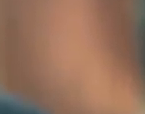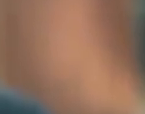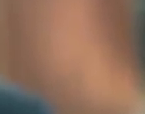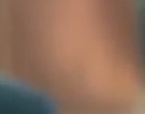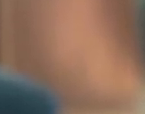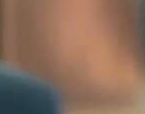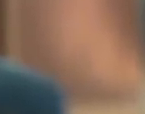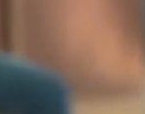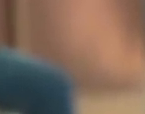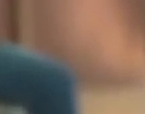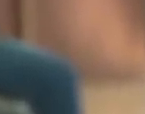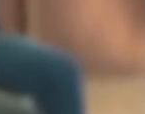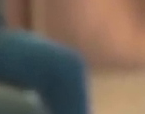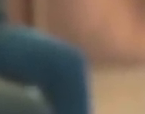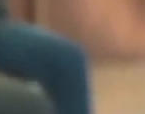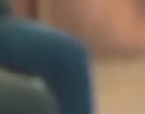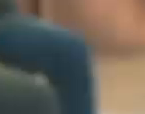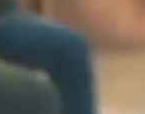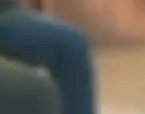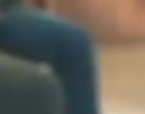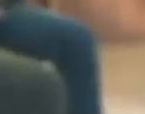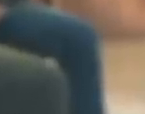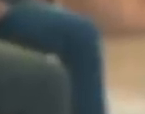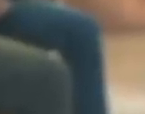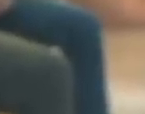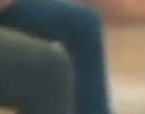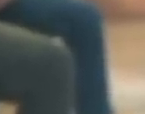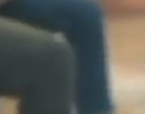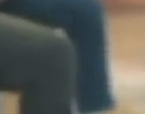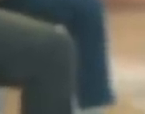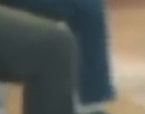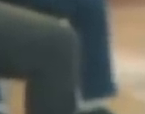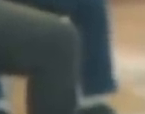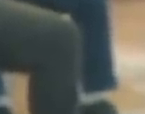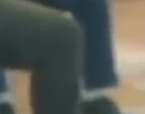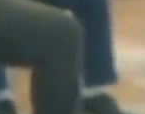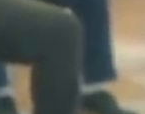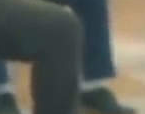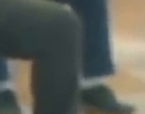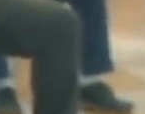técnicos esenciales que se adapta a nuestro sistema de voto electrónico,